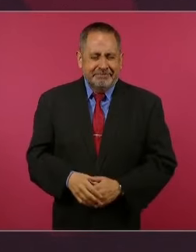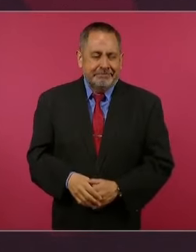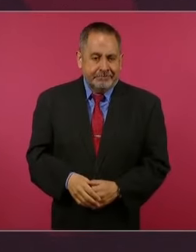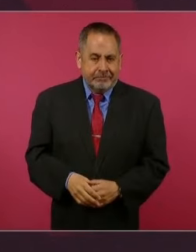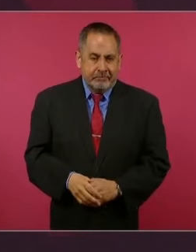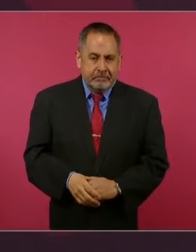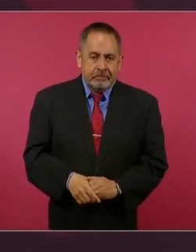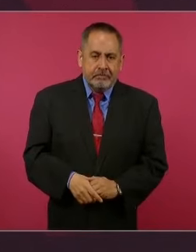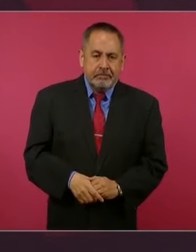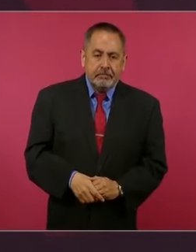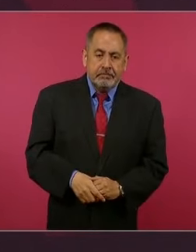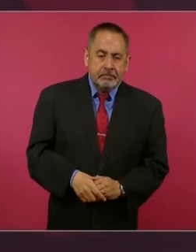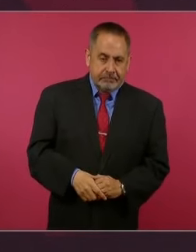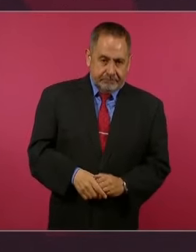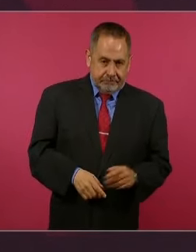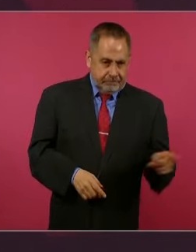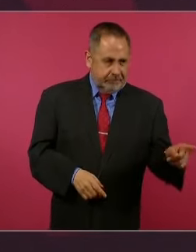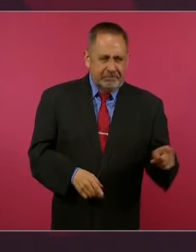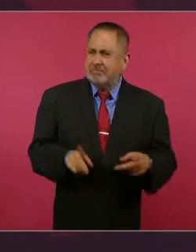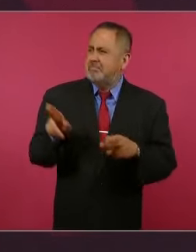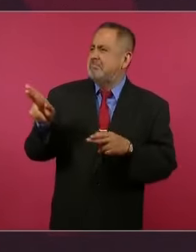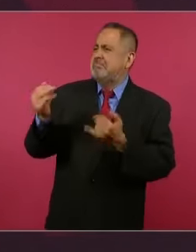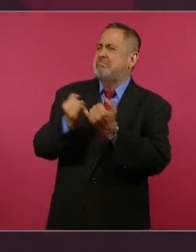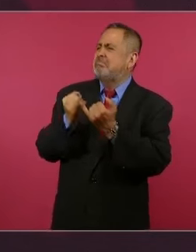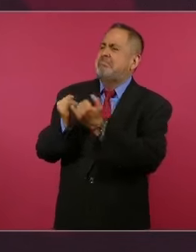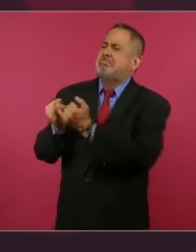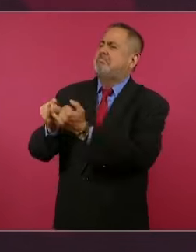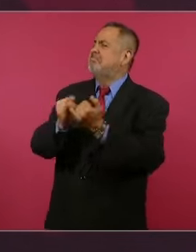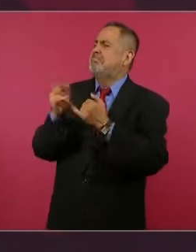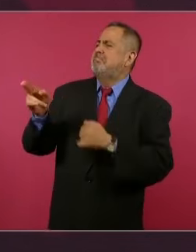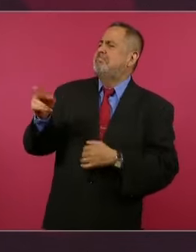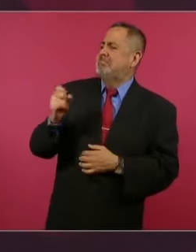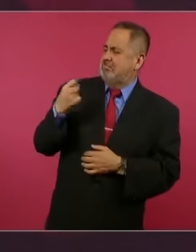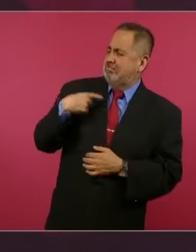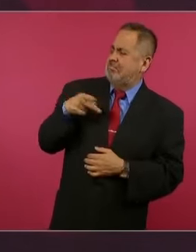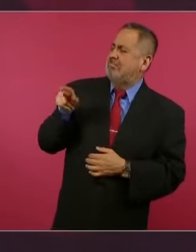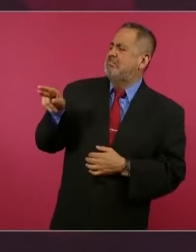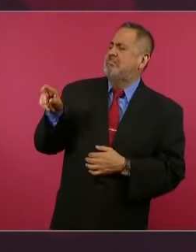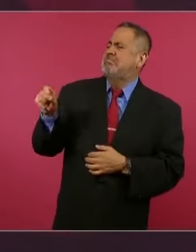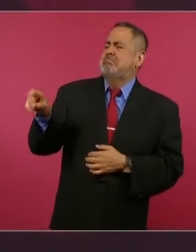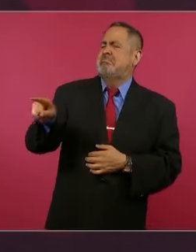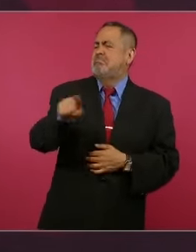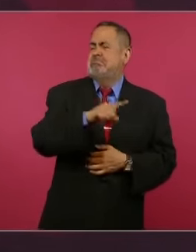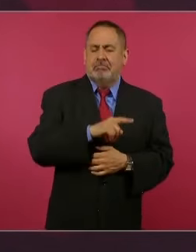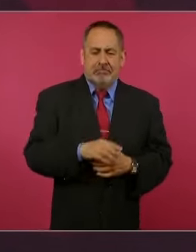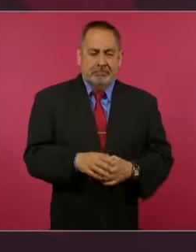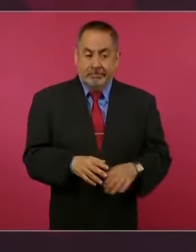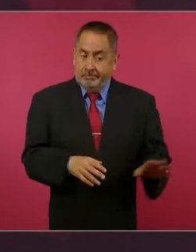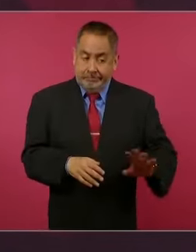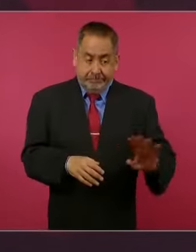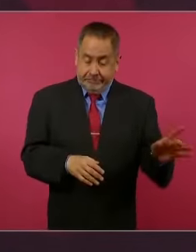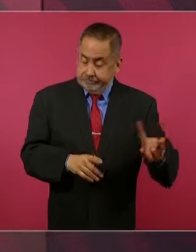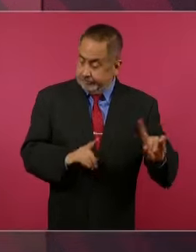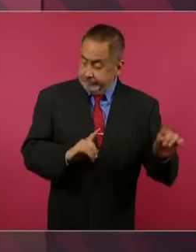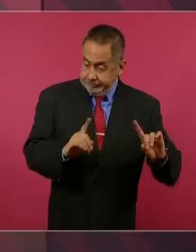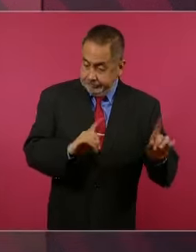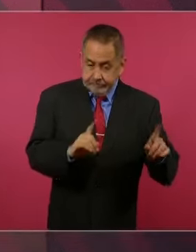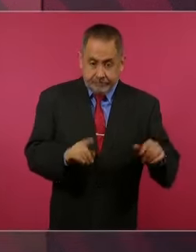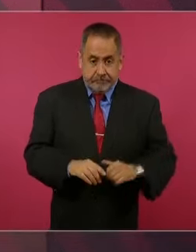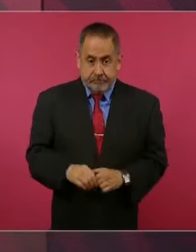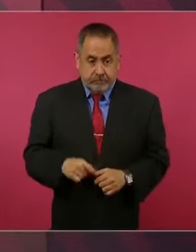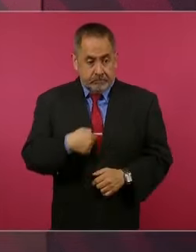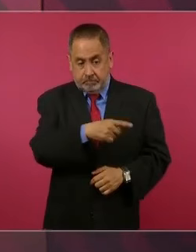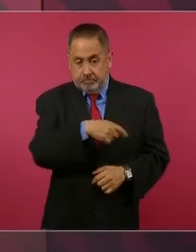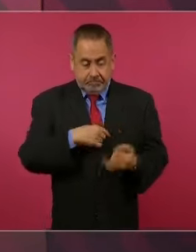justificarse diciendo todos son lo mismo todos son iguales no no no no no